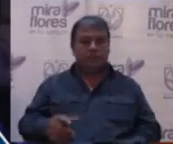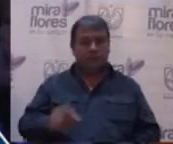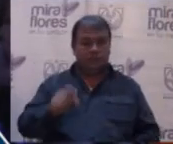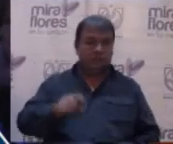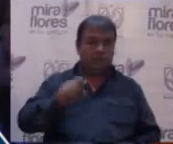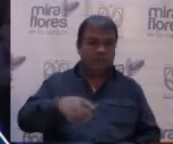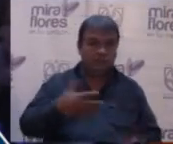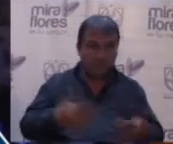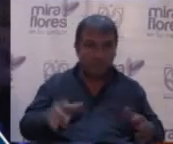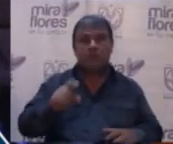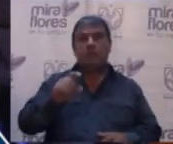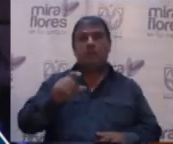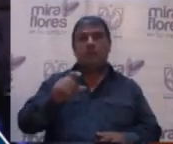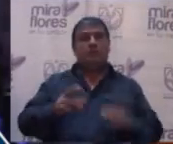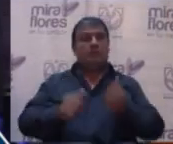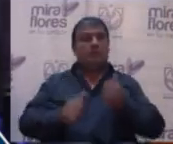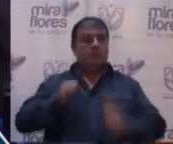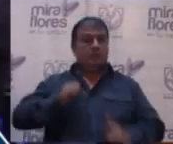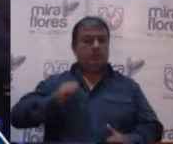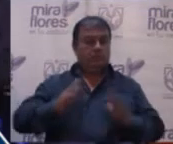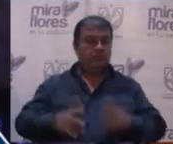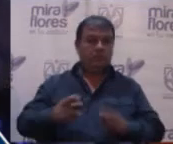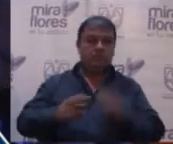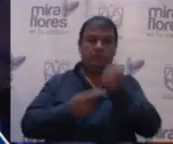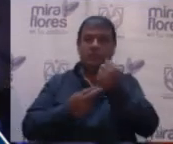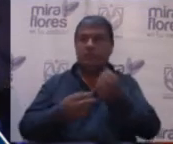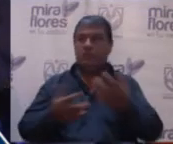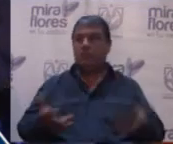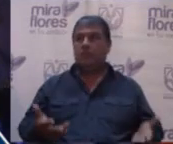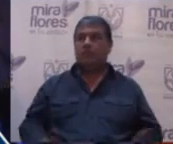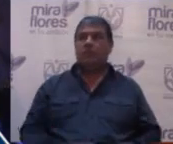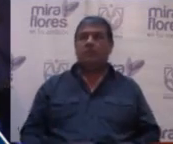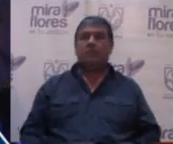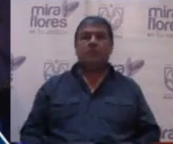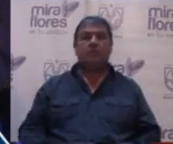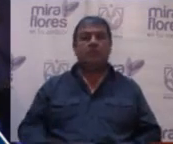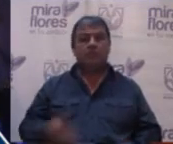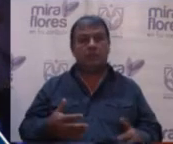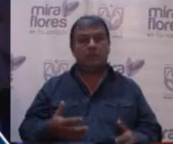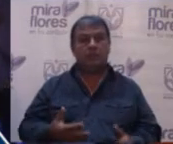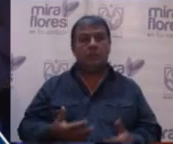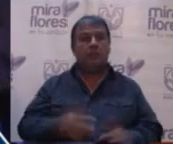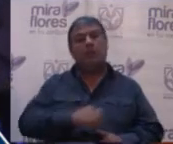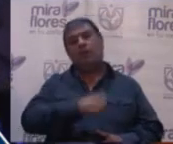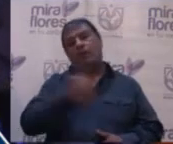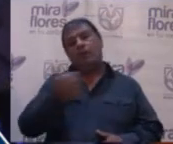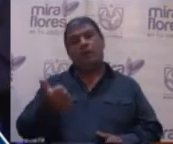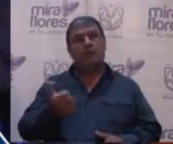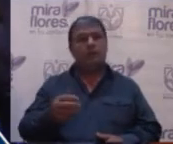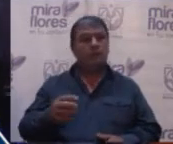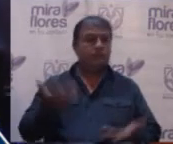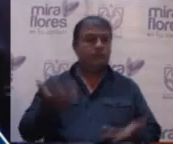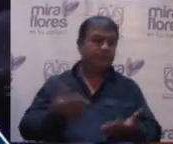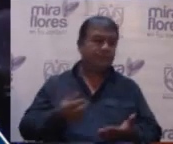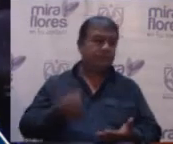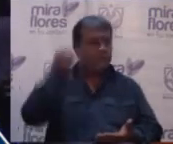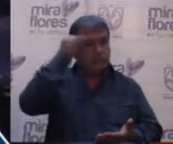existe, señor alcalde, señores regidores, señores presentes, Y el otro argumento